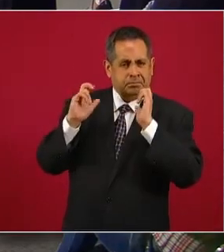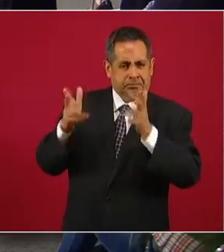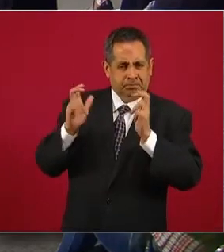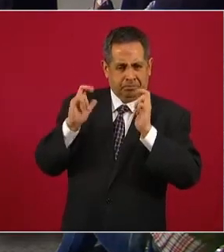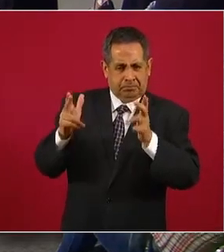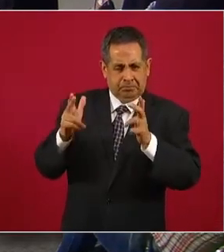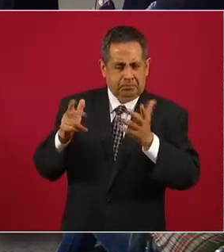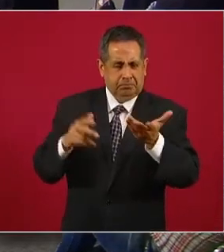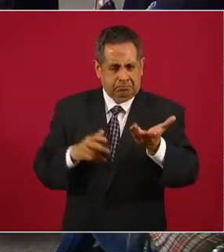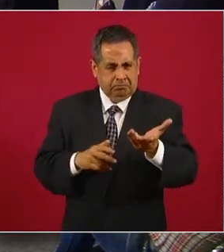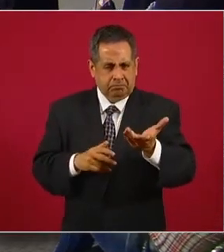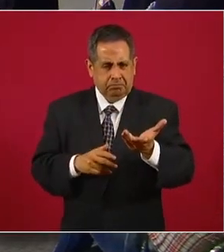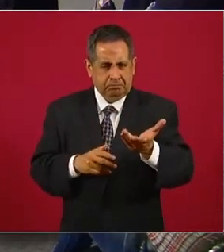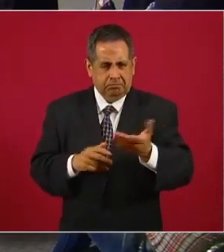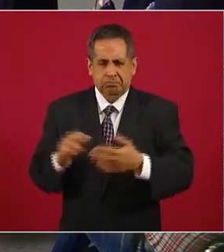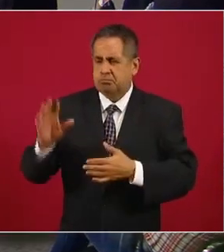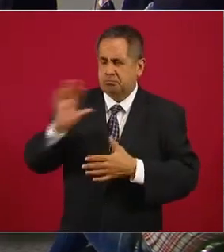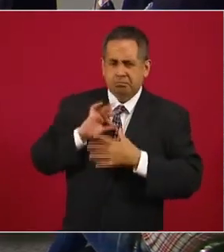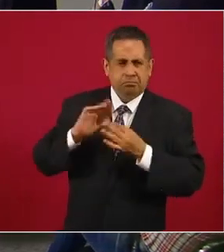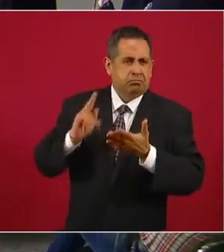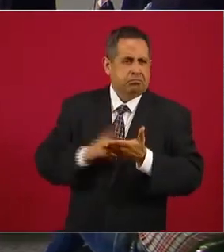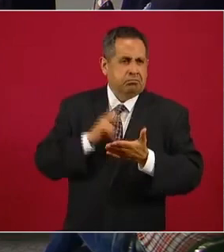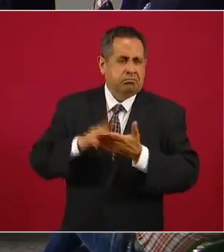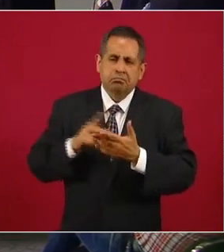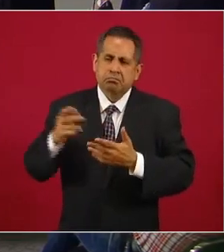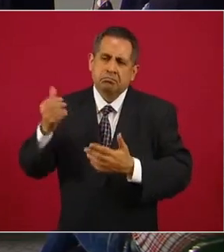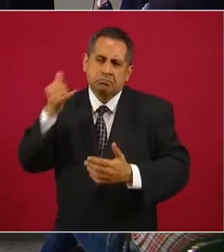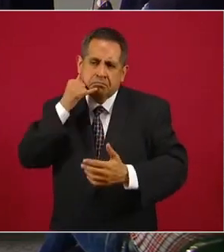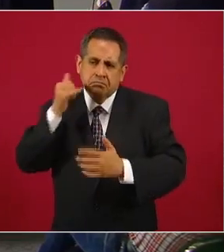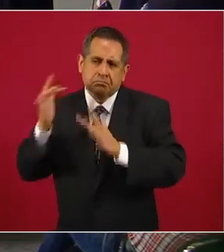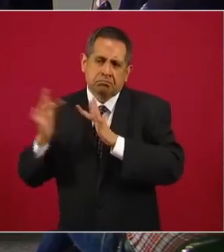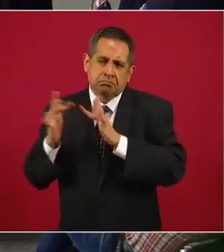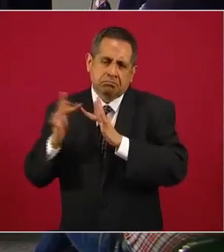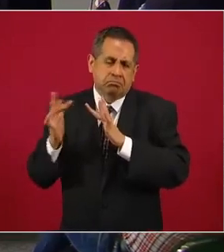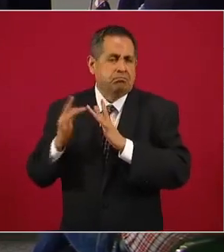que, bueno, nos han hablado varias personas, varios